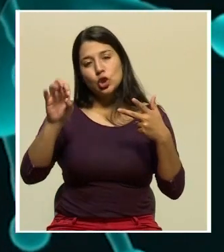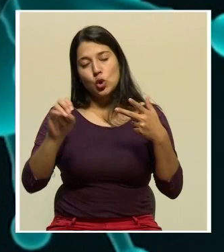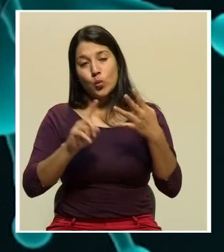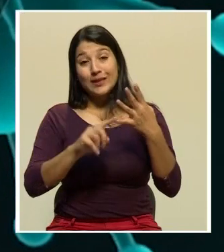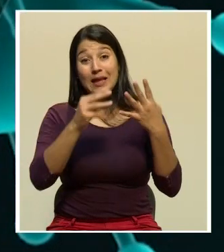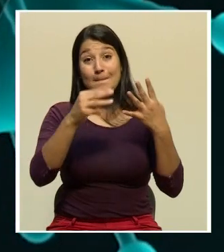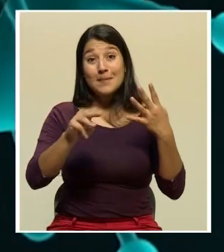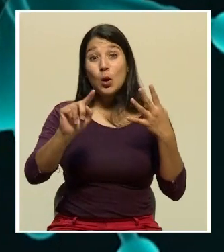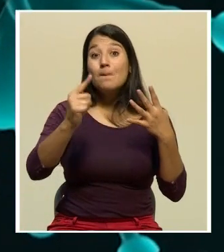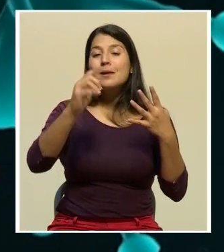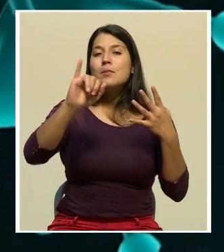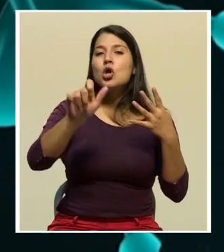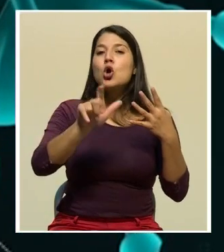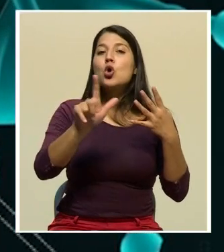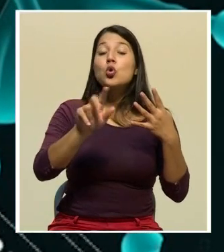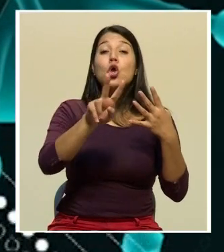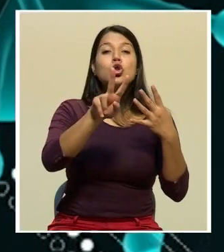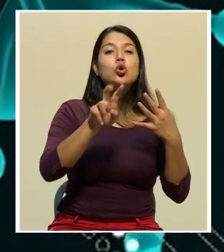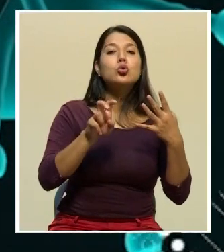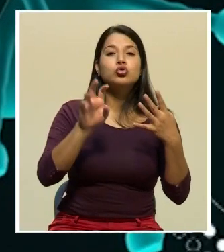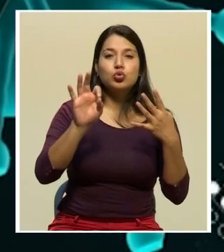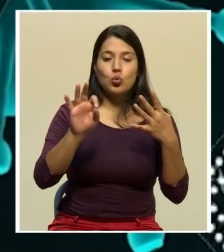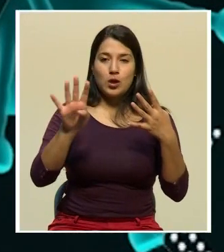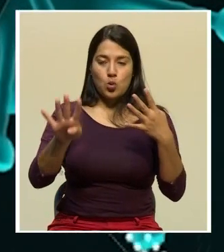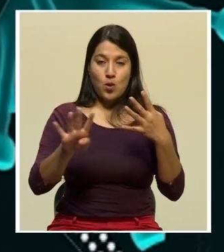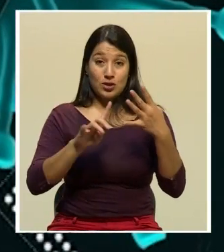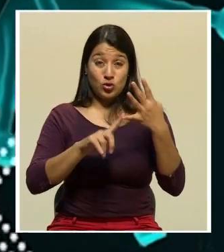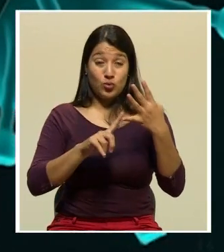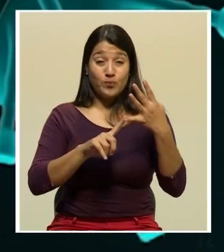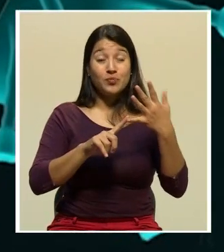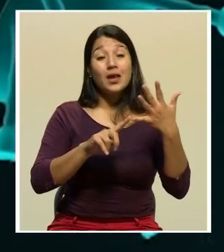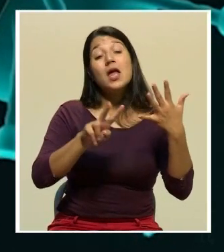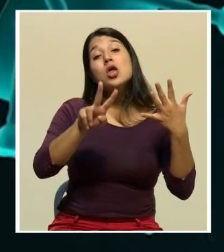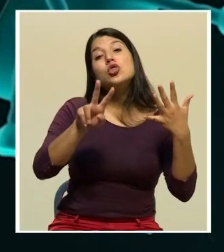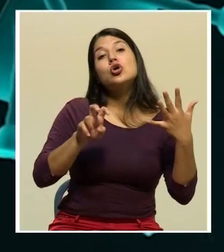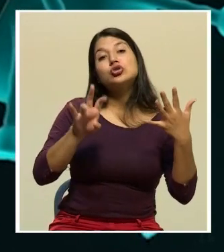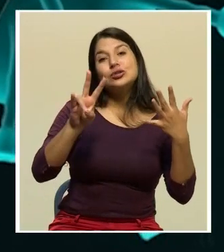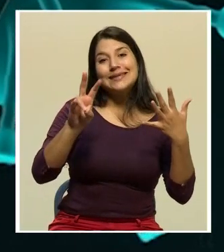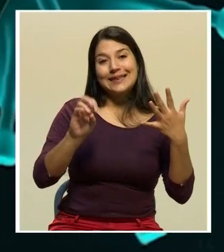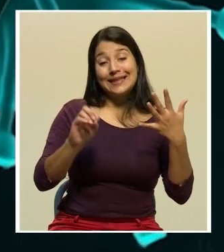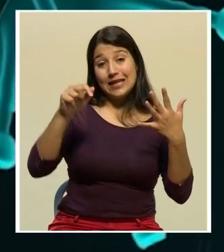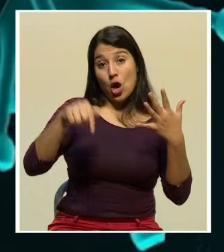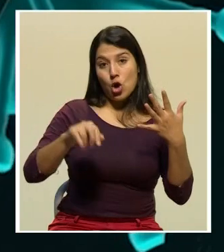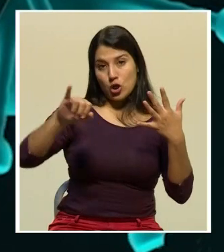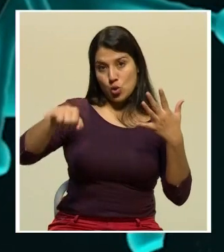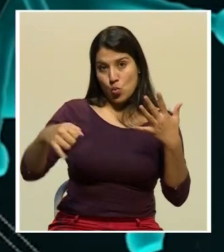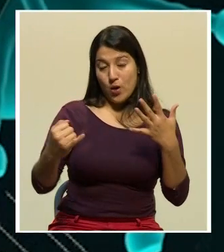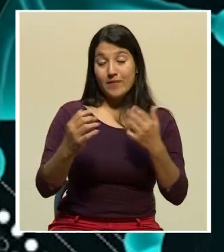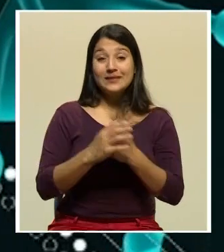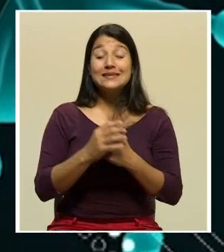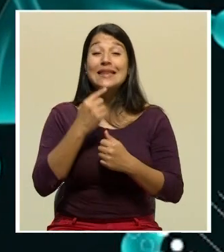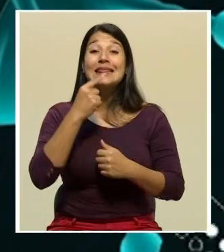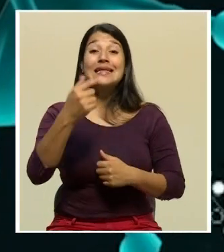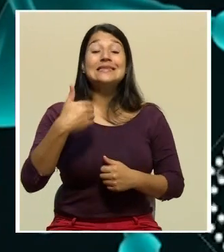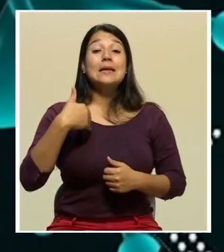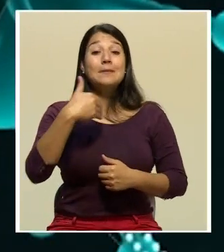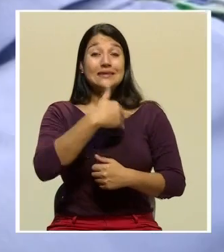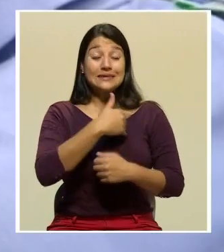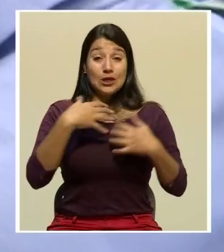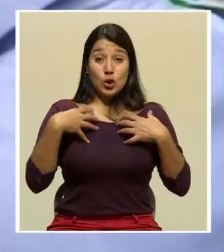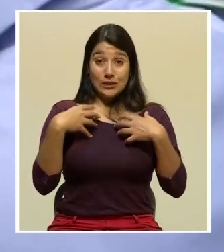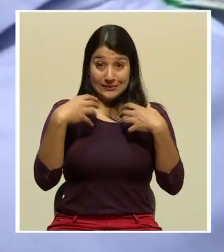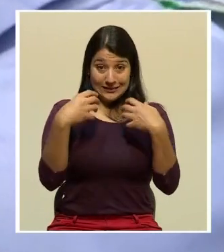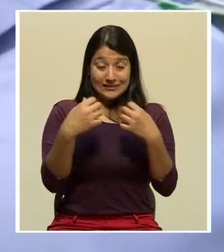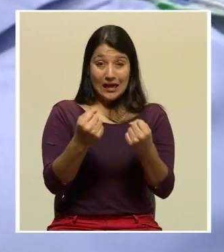miércoles 1 de julio, 294 y los 270 de este jueves. De acuerdo con el Ministerio de Salud,